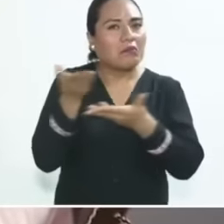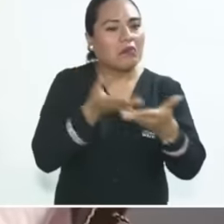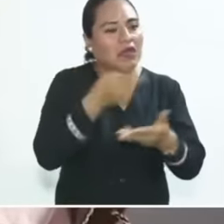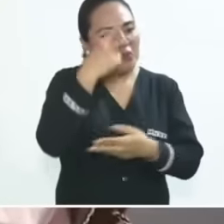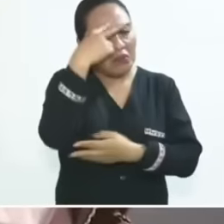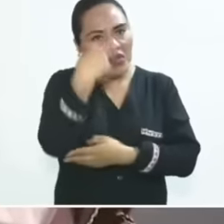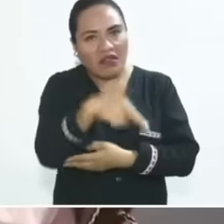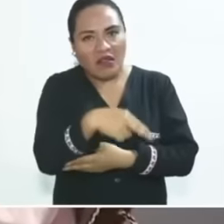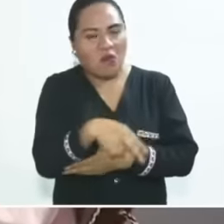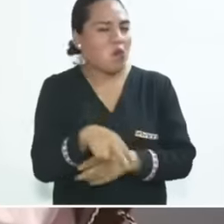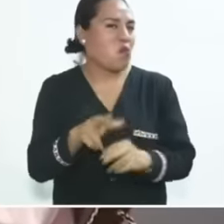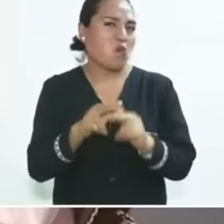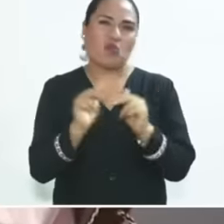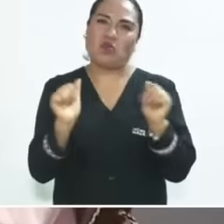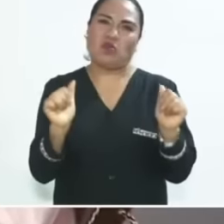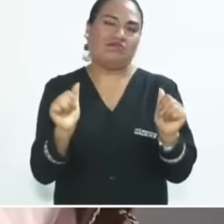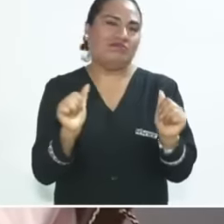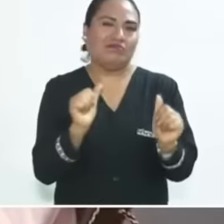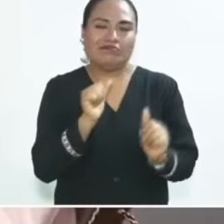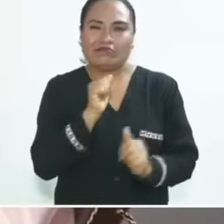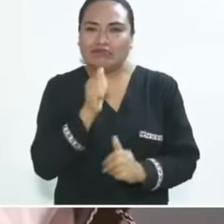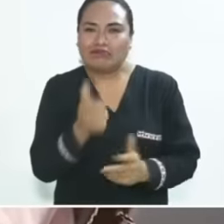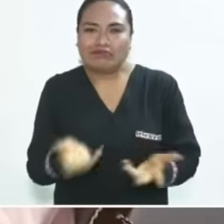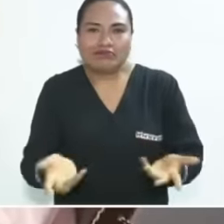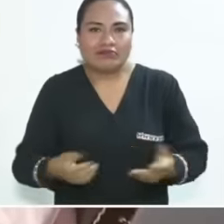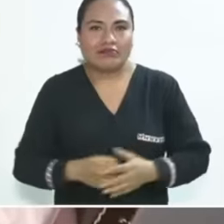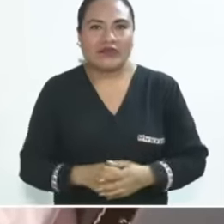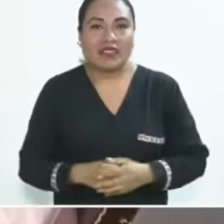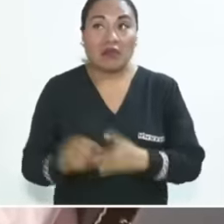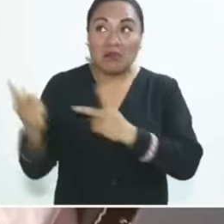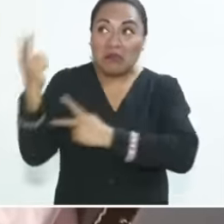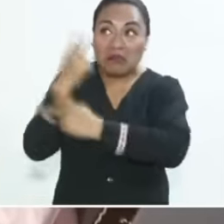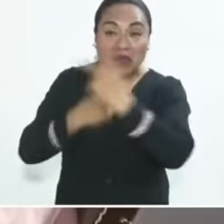Ningún rey vino a México.